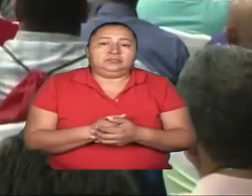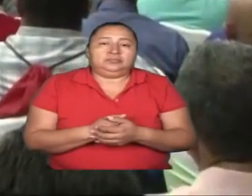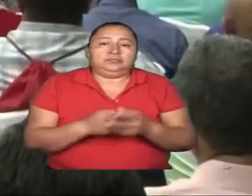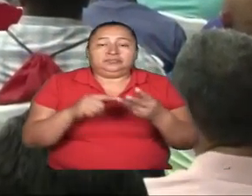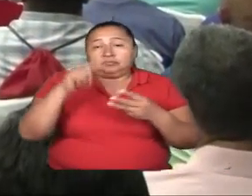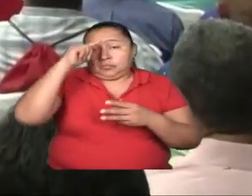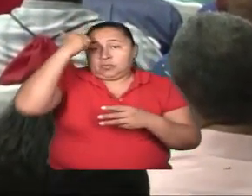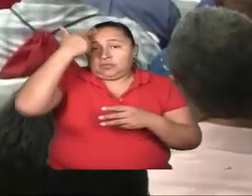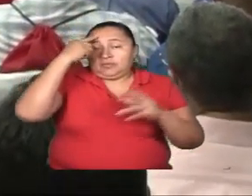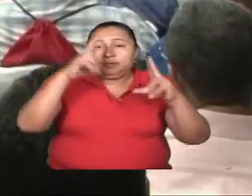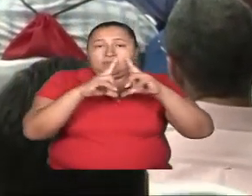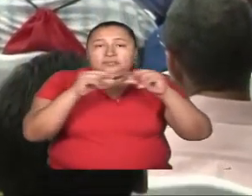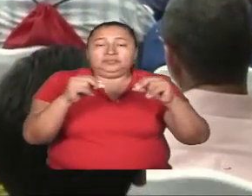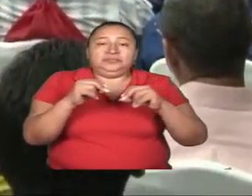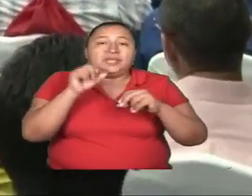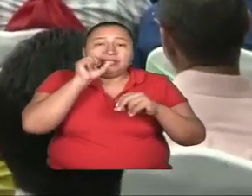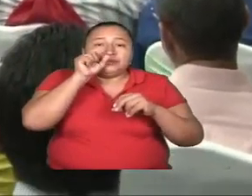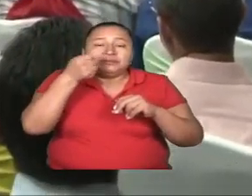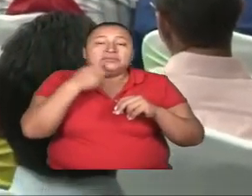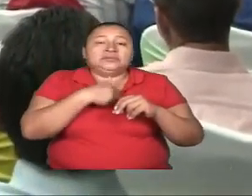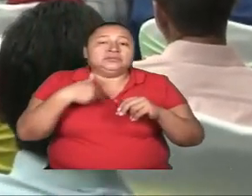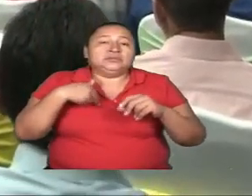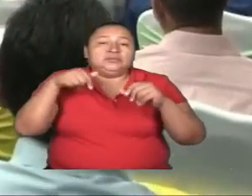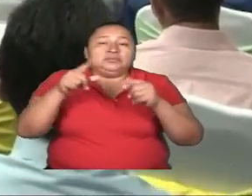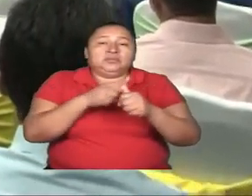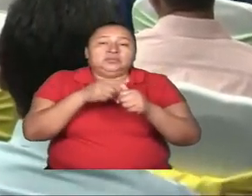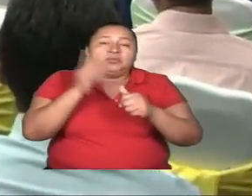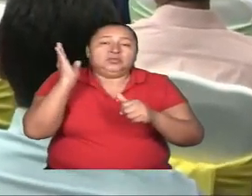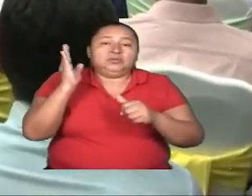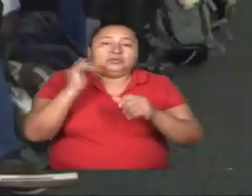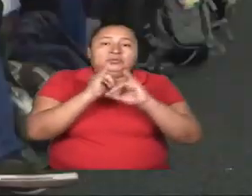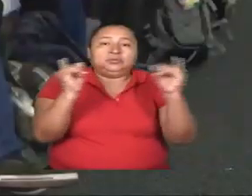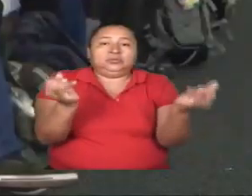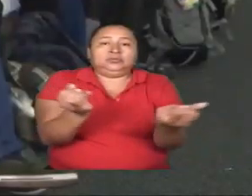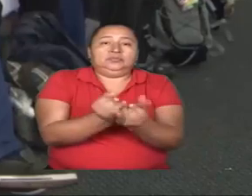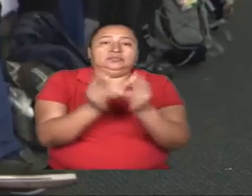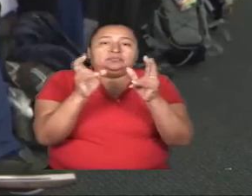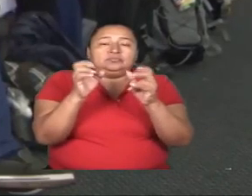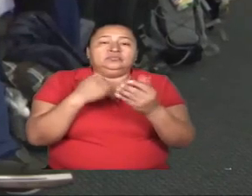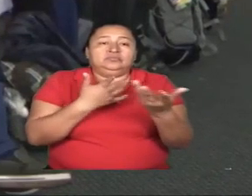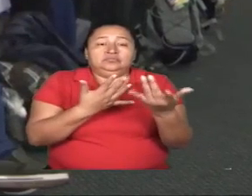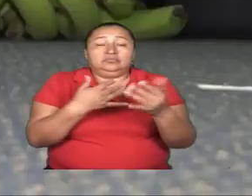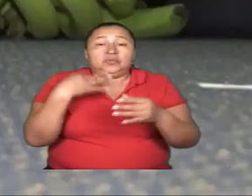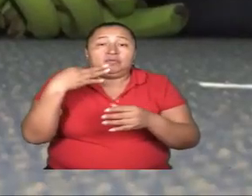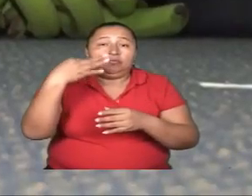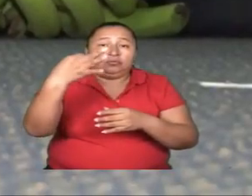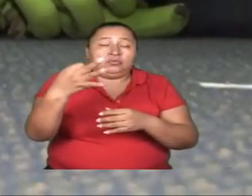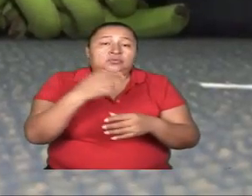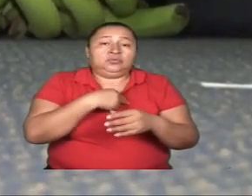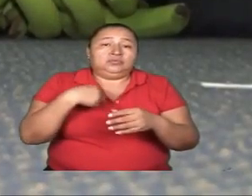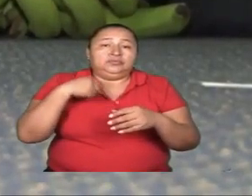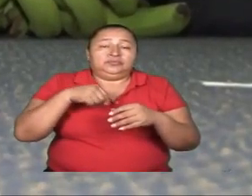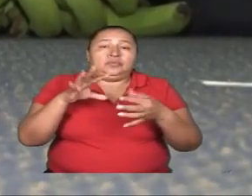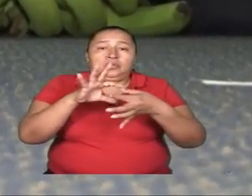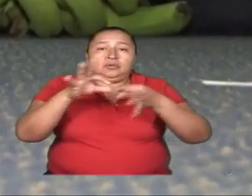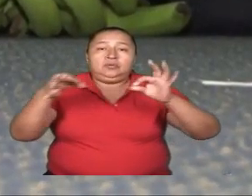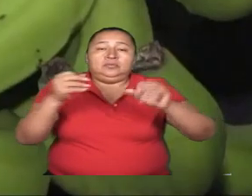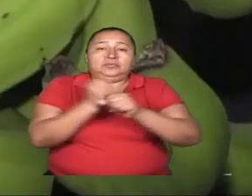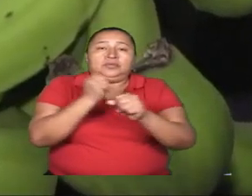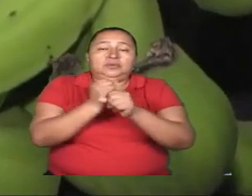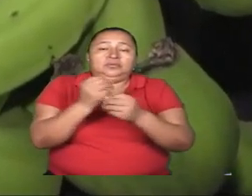Gobierno de Nicaragua y Taiwán realizan primer congreso internacional sobre desafíos y potencialidades de la cadena productiva